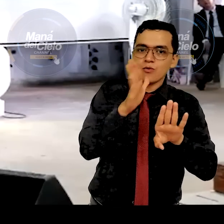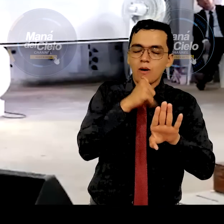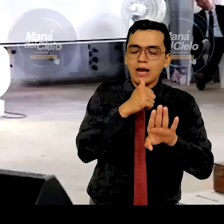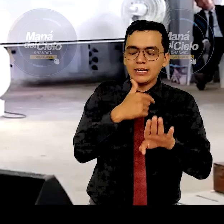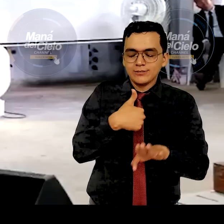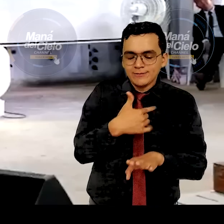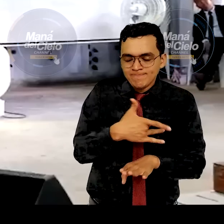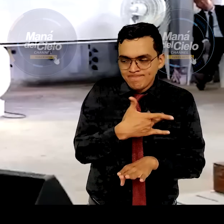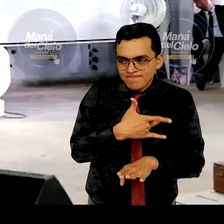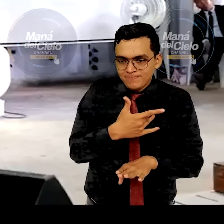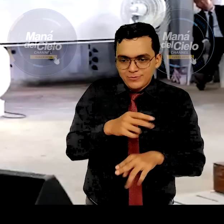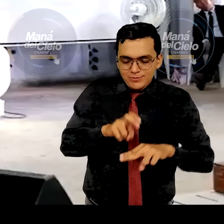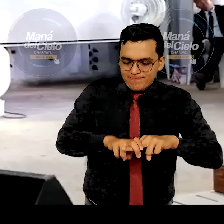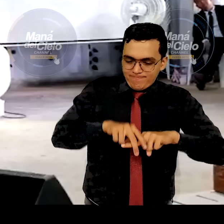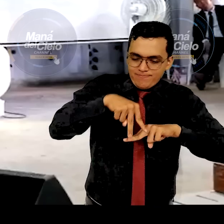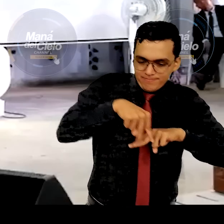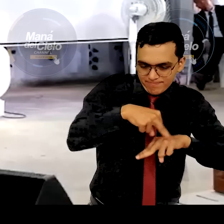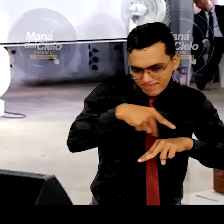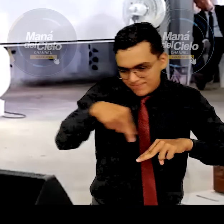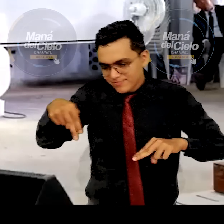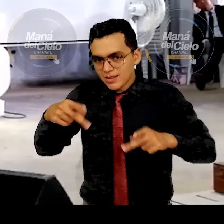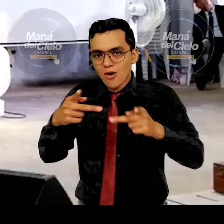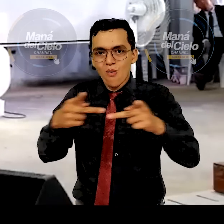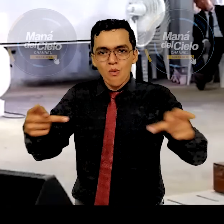rostro no se veía igual, no sé por qué.